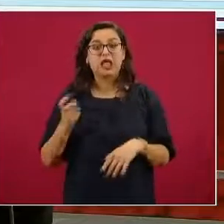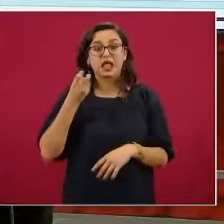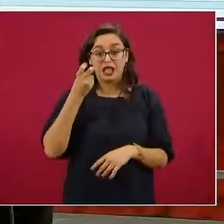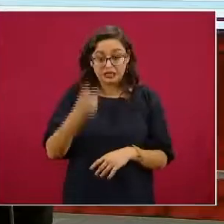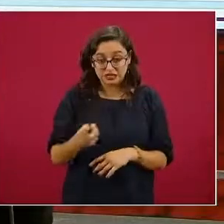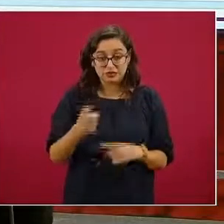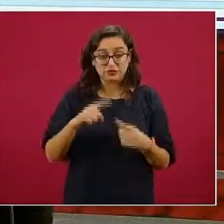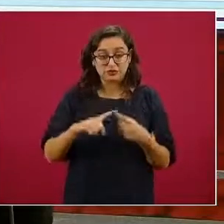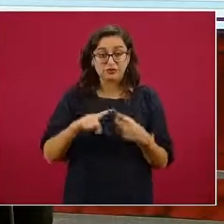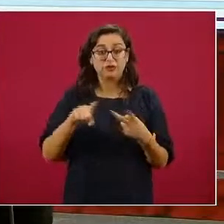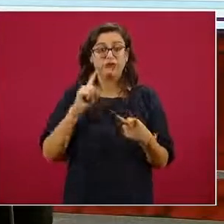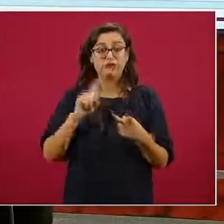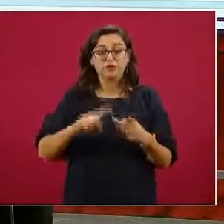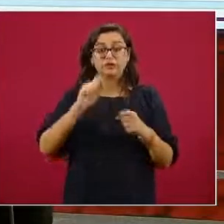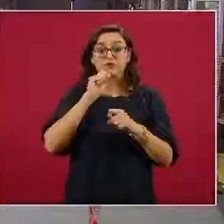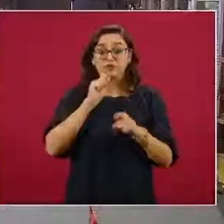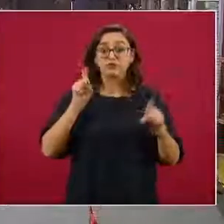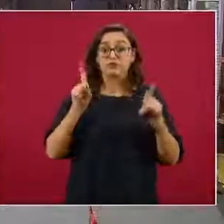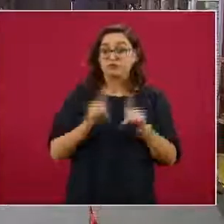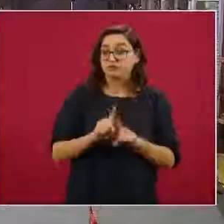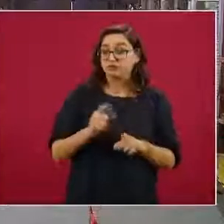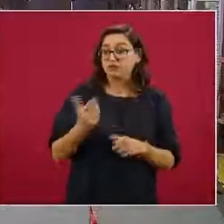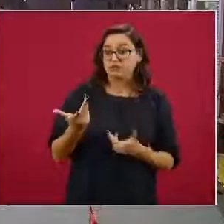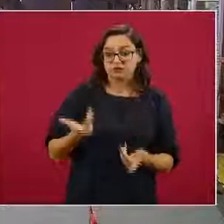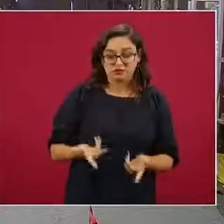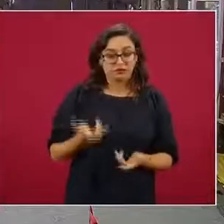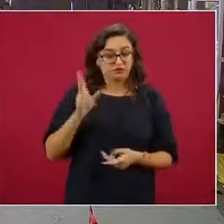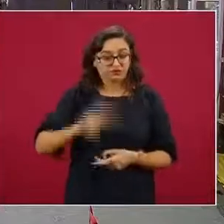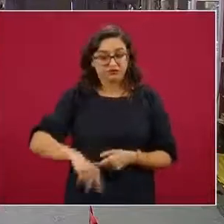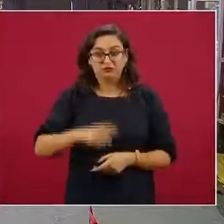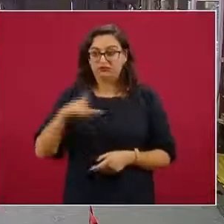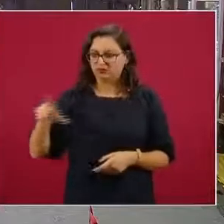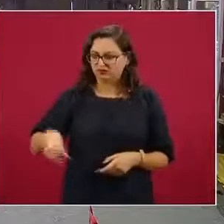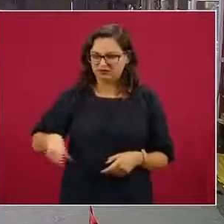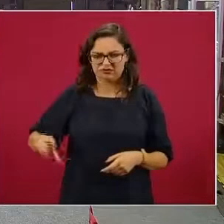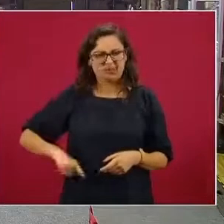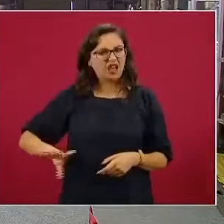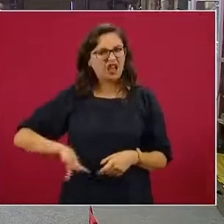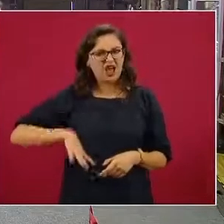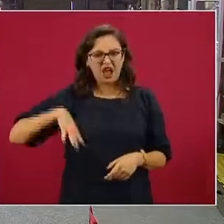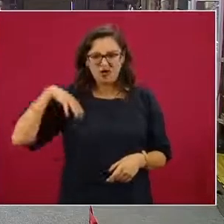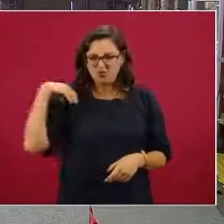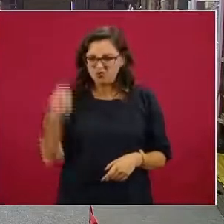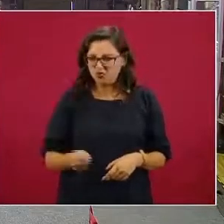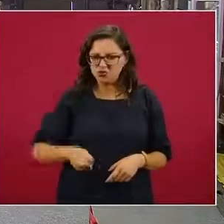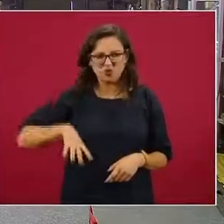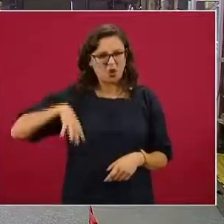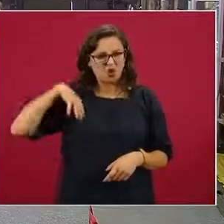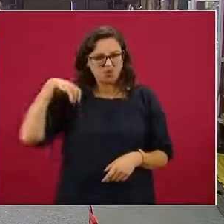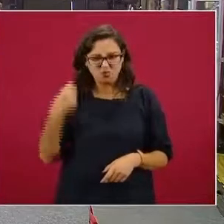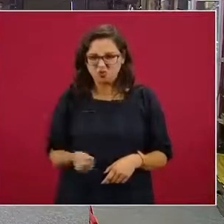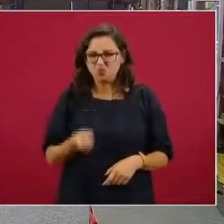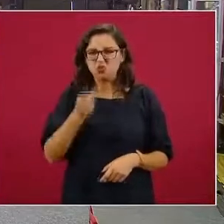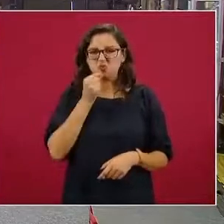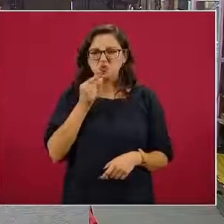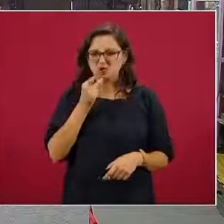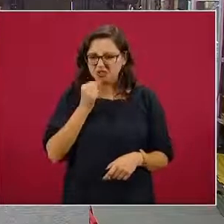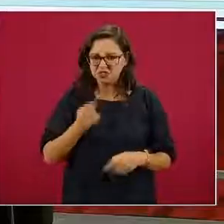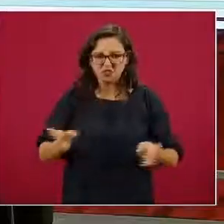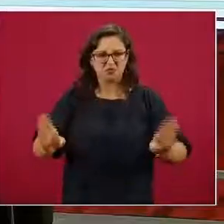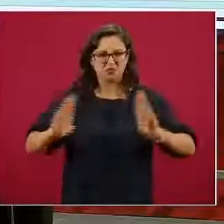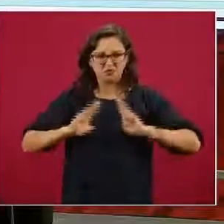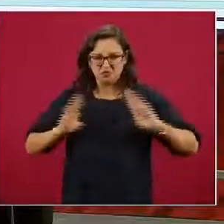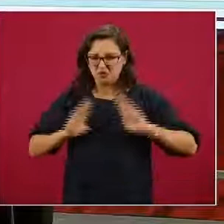porque en años recientes en México se ha abusado de la fuerza pública, de las fuerzas policíacas,